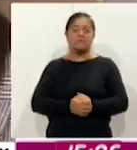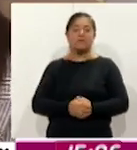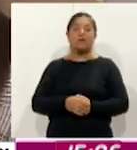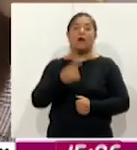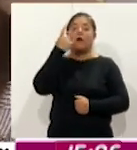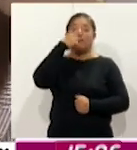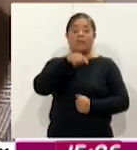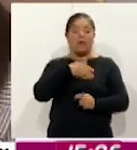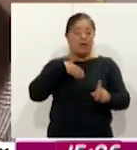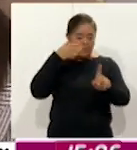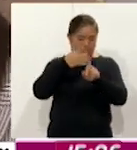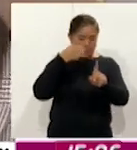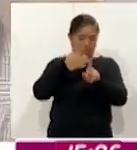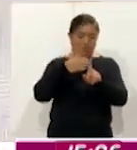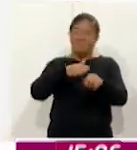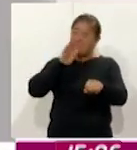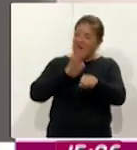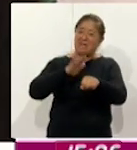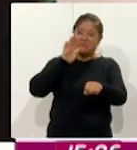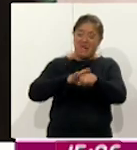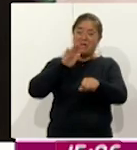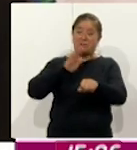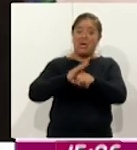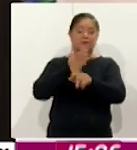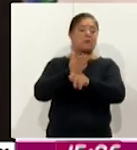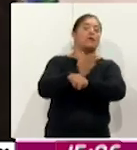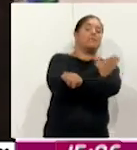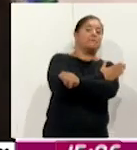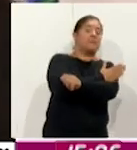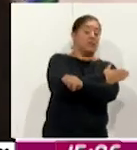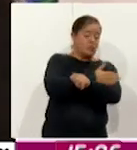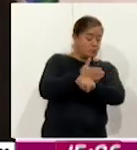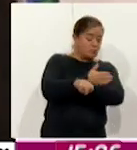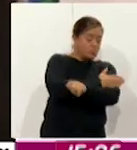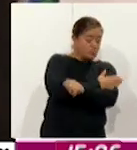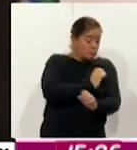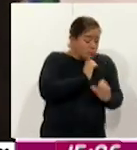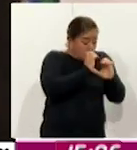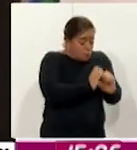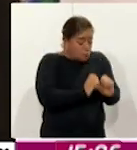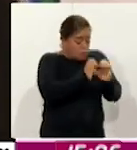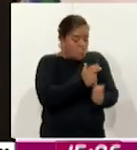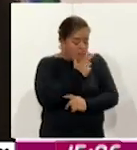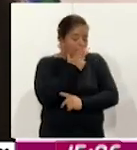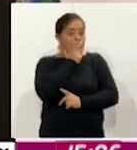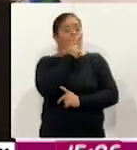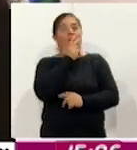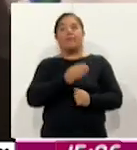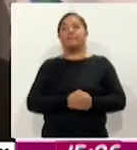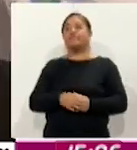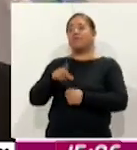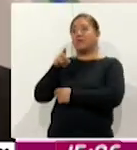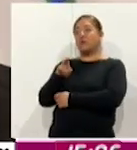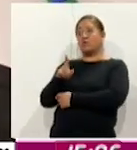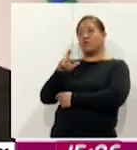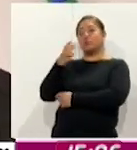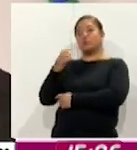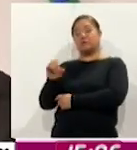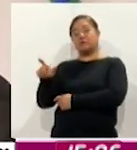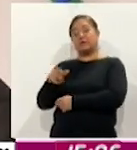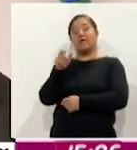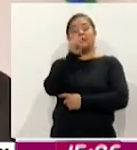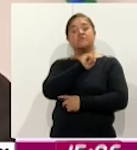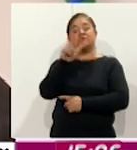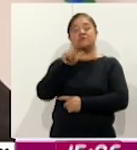a incidir más en la prevención. La jefa de Oficina de Prevención de Violencia del IEM, Dulce María Díaz Lara, y el especialista